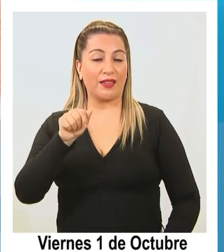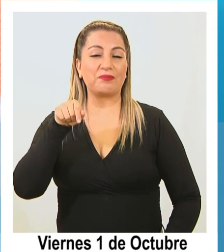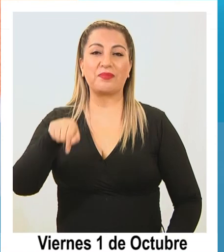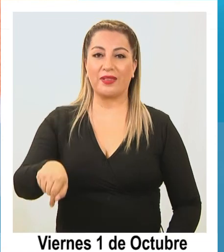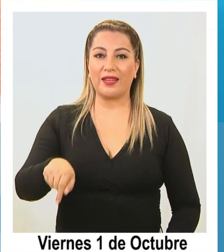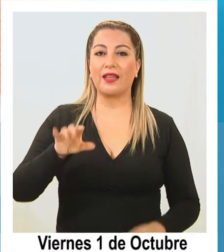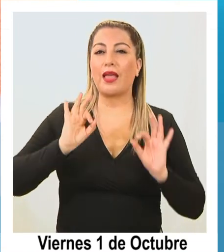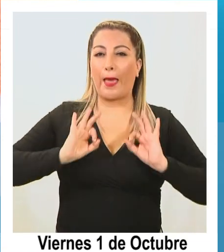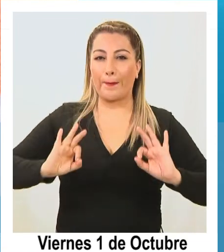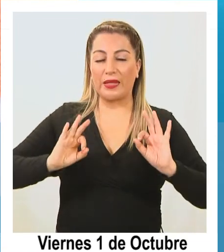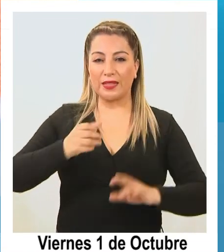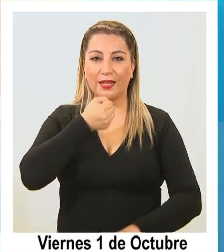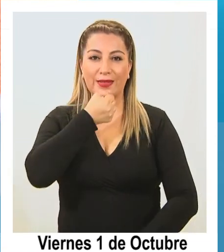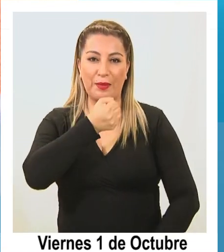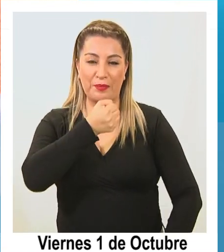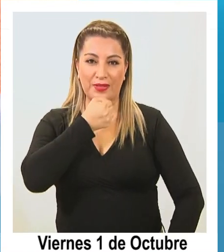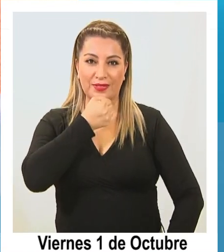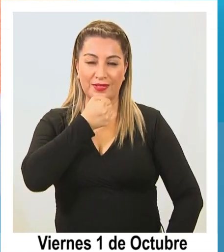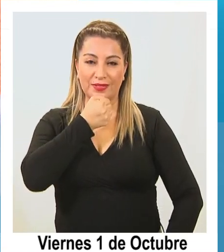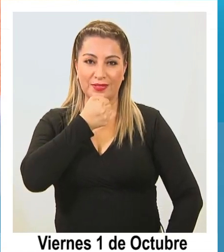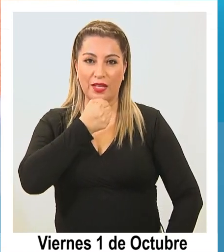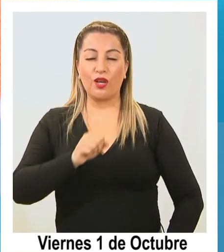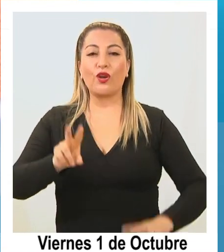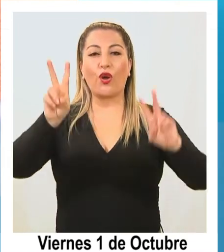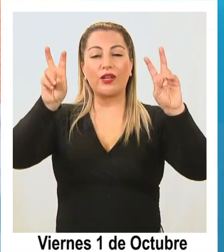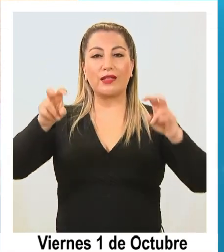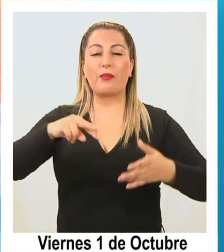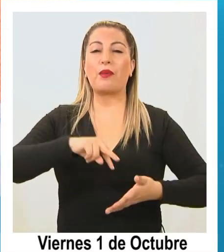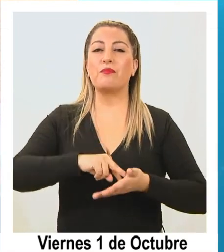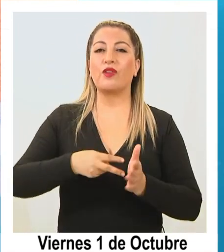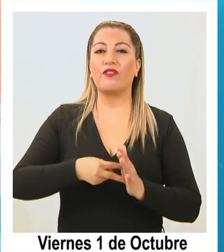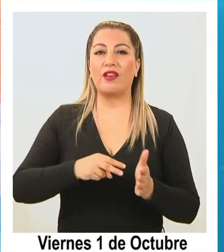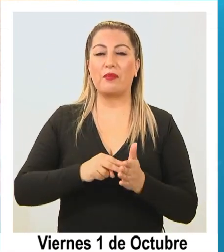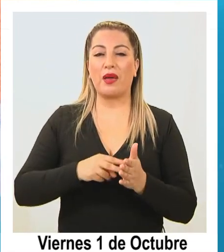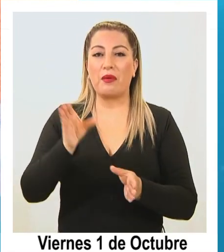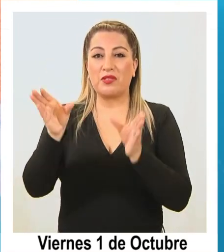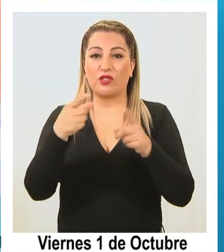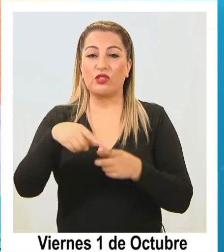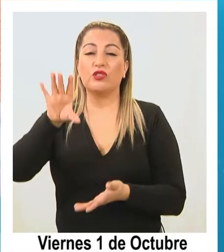este especial de prensa respecto a la crisis migratoria y lo que está